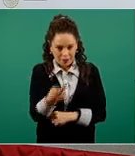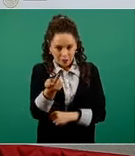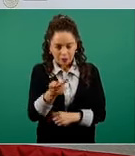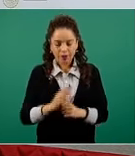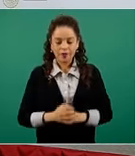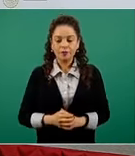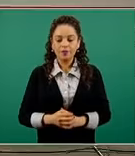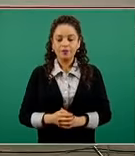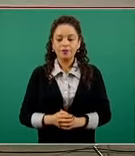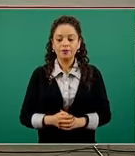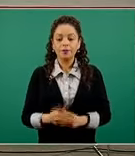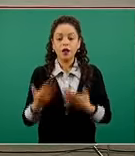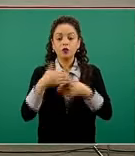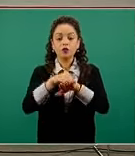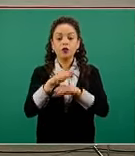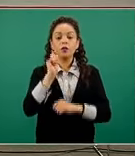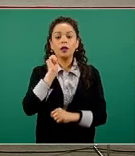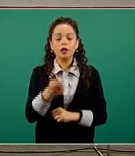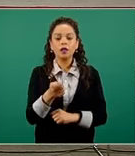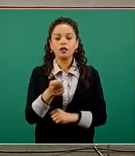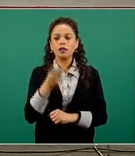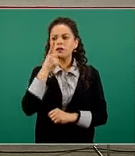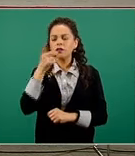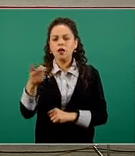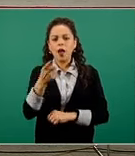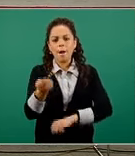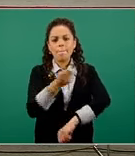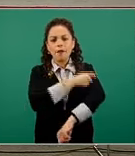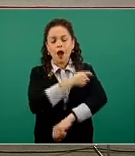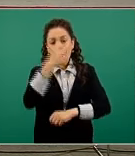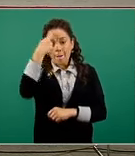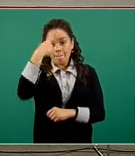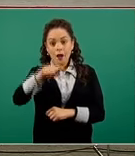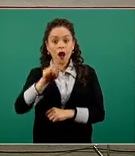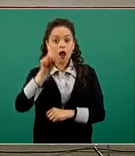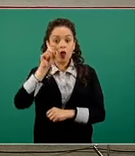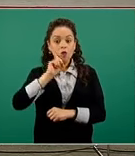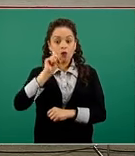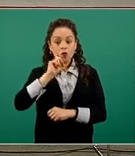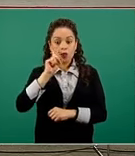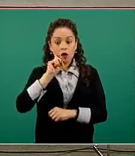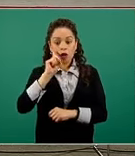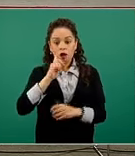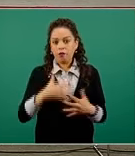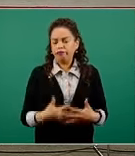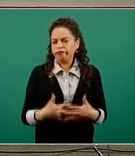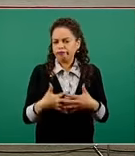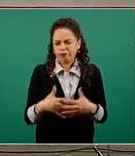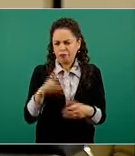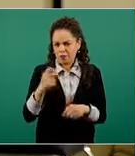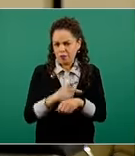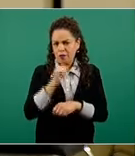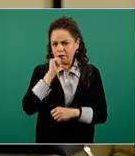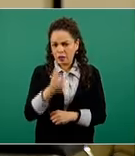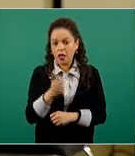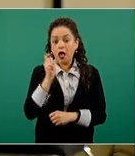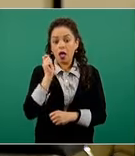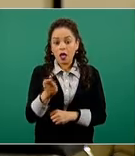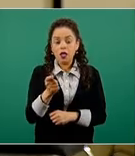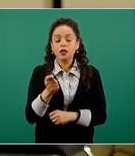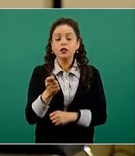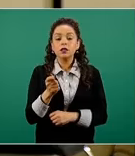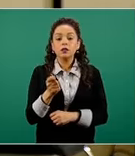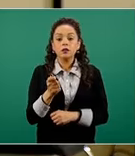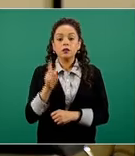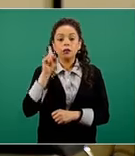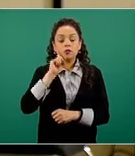Sobre las contraindicaciones de la vacunación para mujeres lactantes, no embarazadas, ¿no? Ya sabemos que a las mujeres embarazadas no se recomienda la aplicación